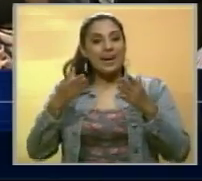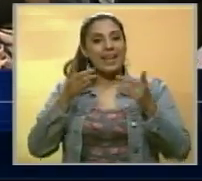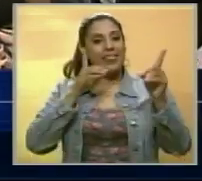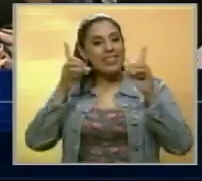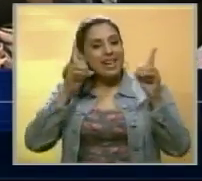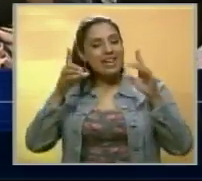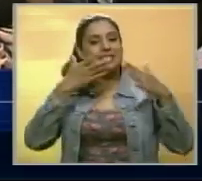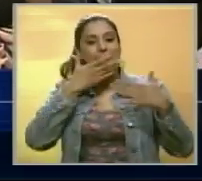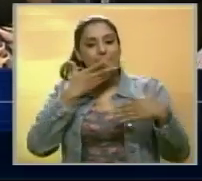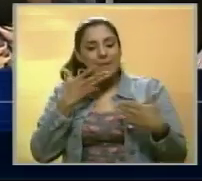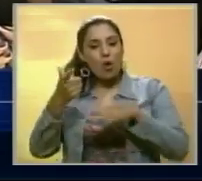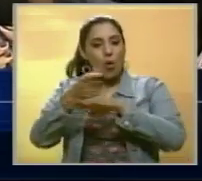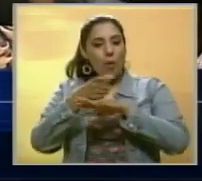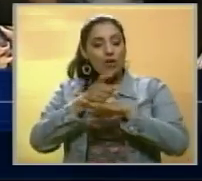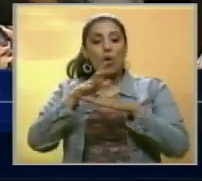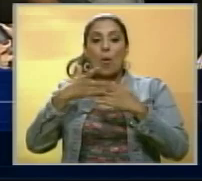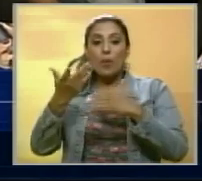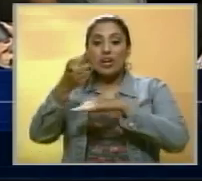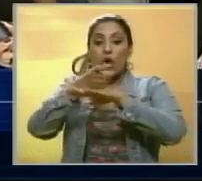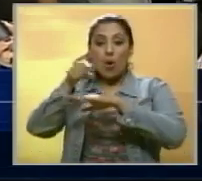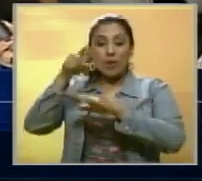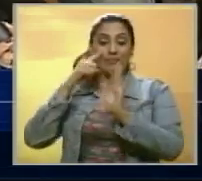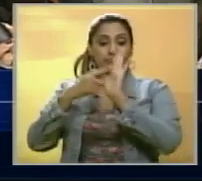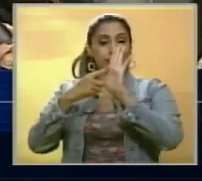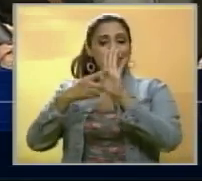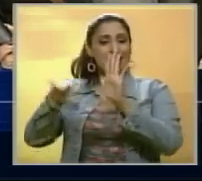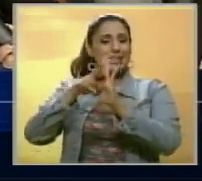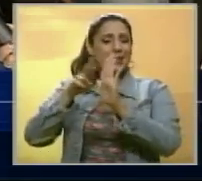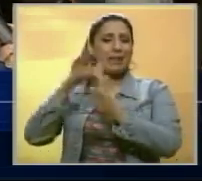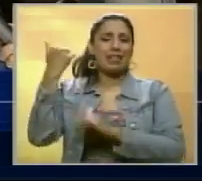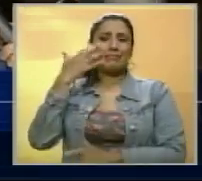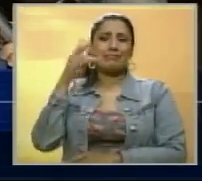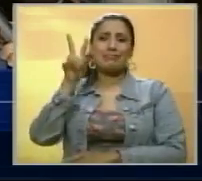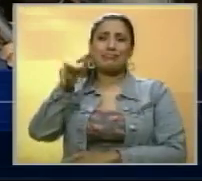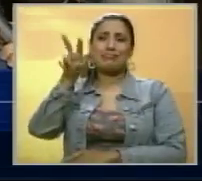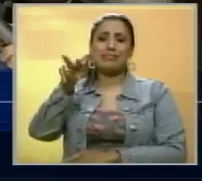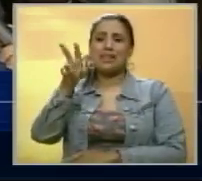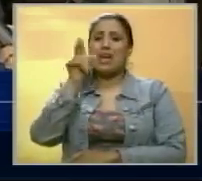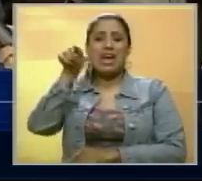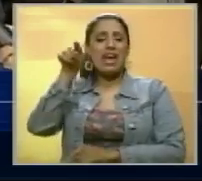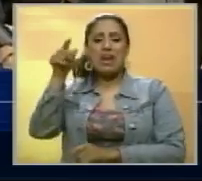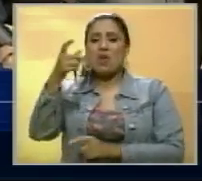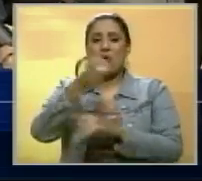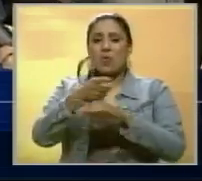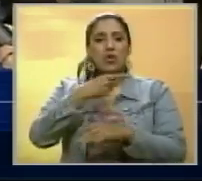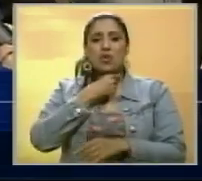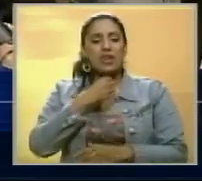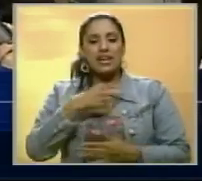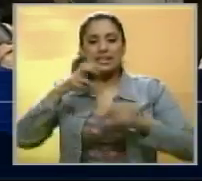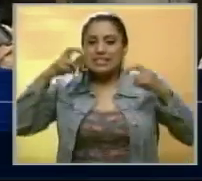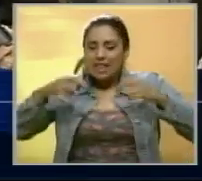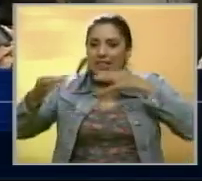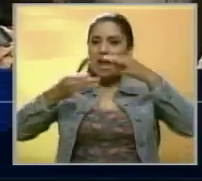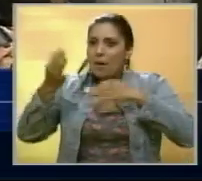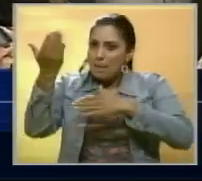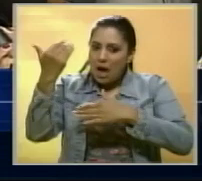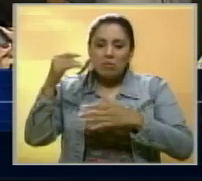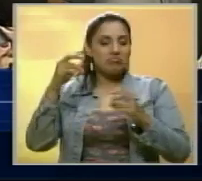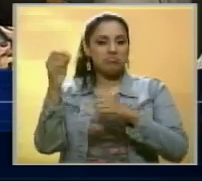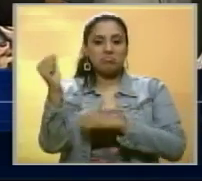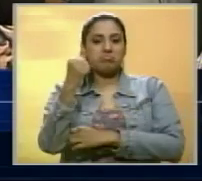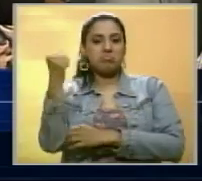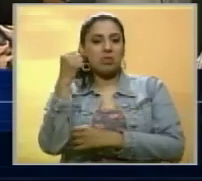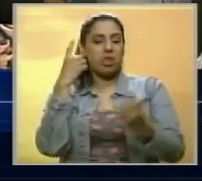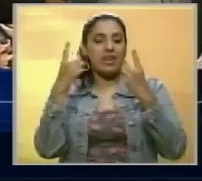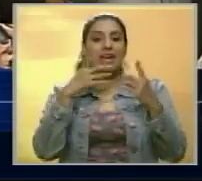diligencias de mediación con el gobierno, porque el gobierno ha demostrado de manera reiterada que no está dispuesto a sentarse a conversar seriamente